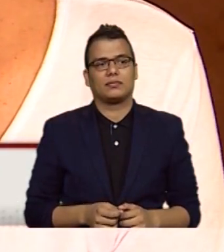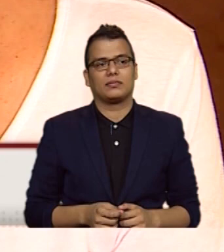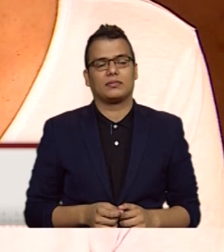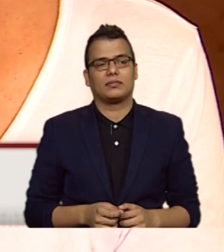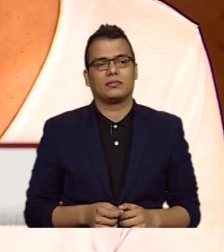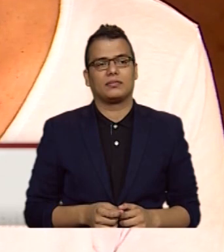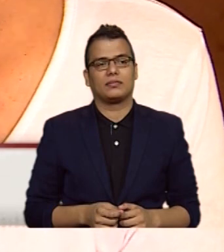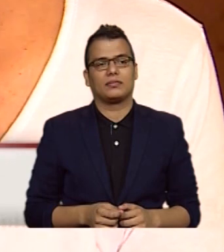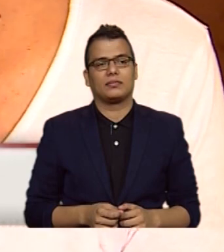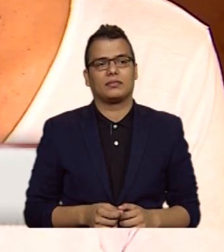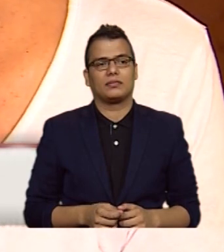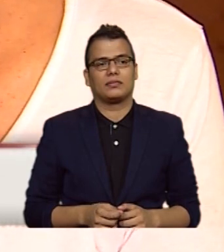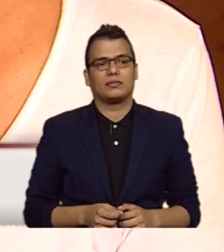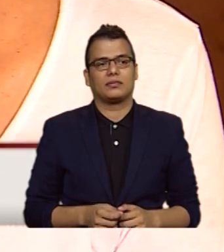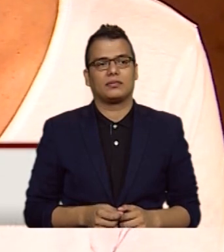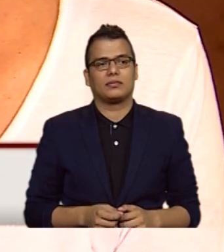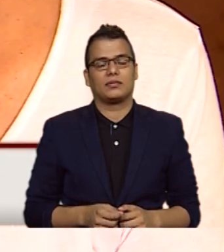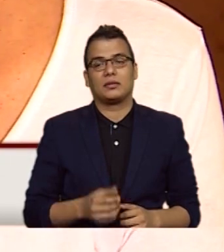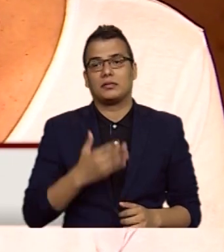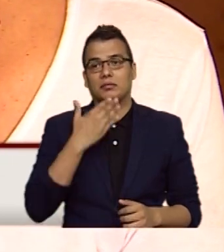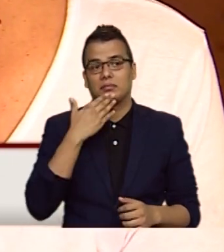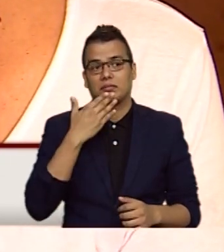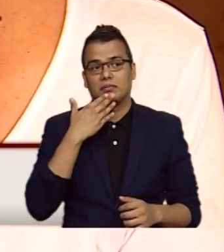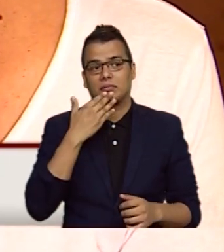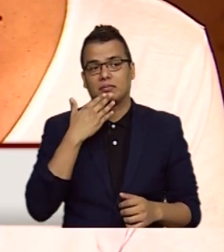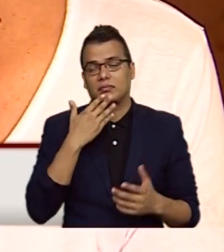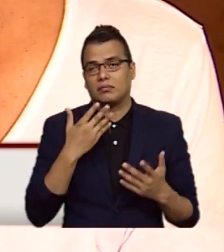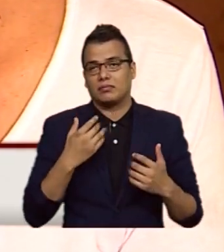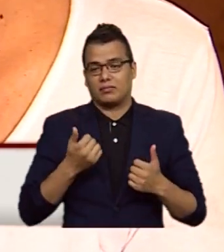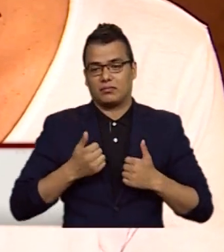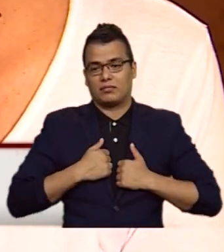ganadora y la oportunidad era para mí.